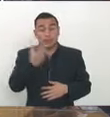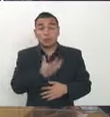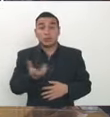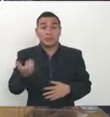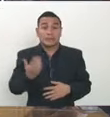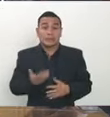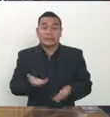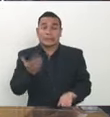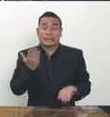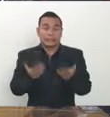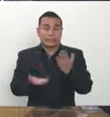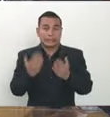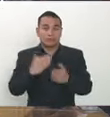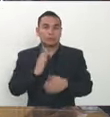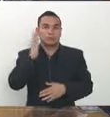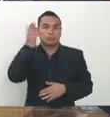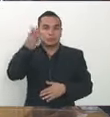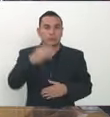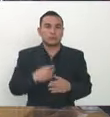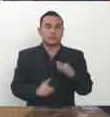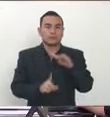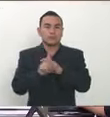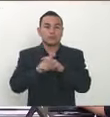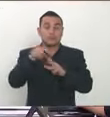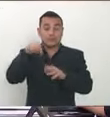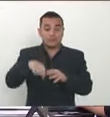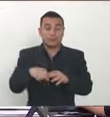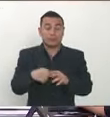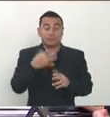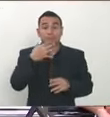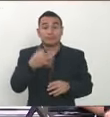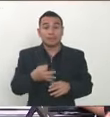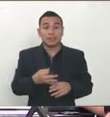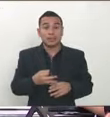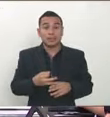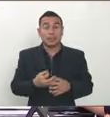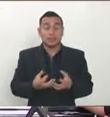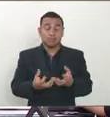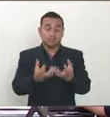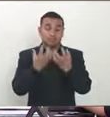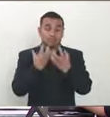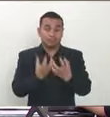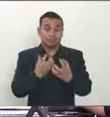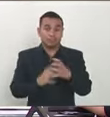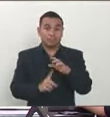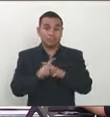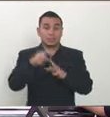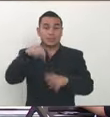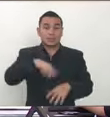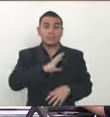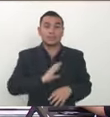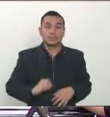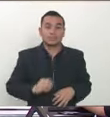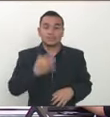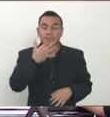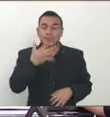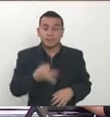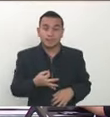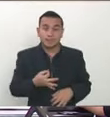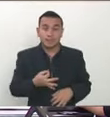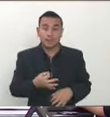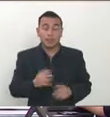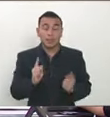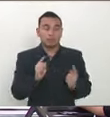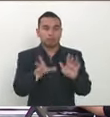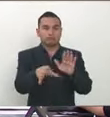los posibles vínculos epidemiológicos, y eso pudiera agravar el ingreso de pacientes infectados y, por lo tanto, de